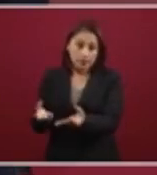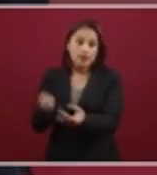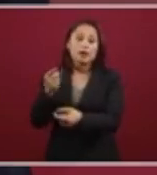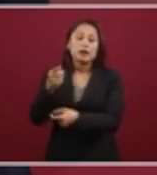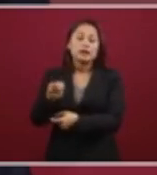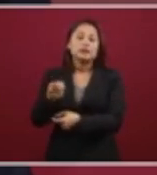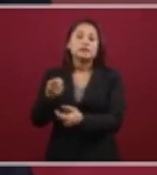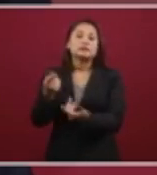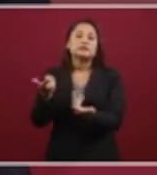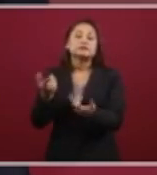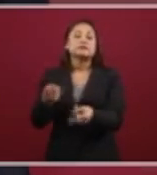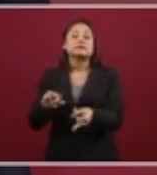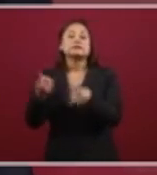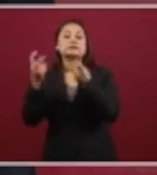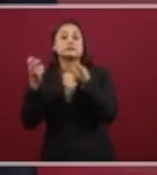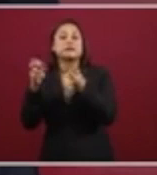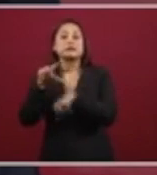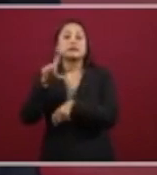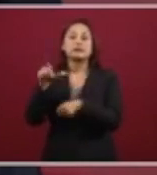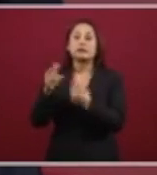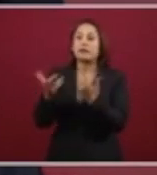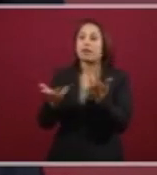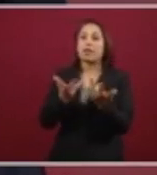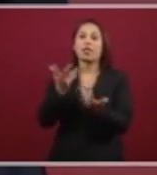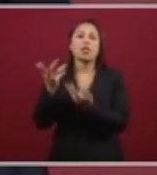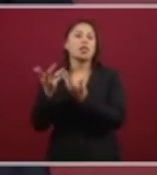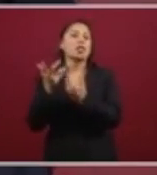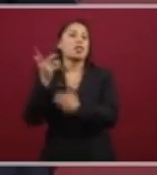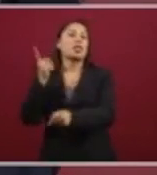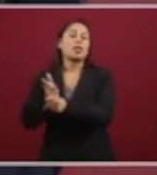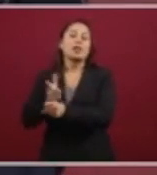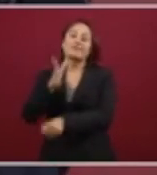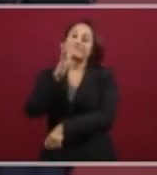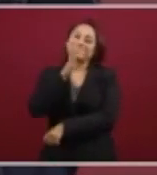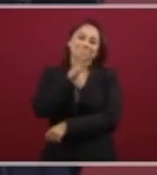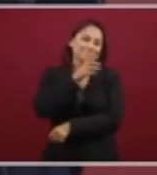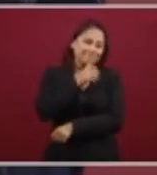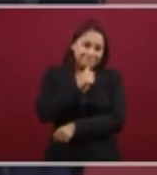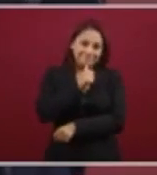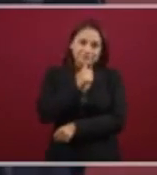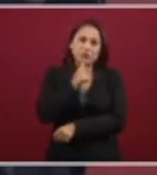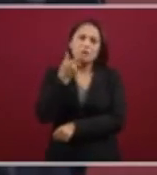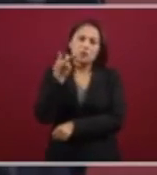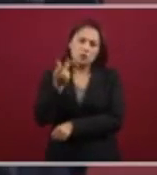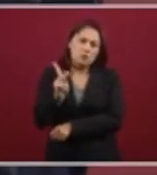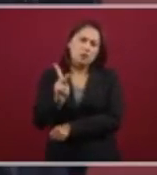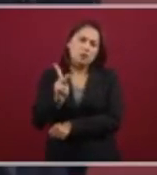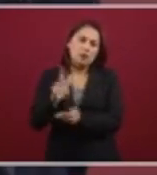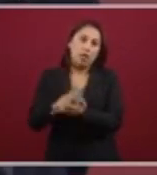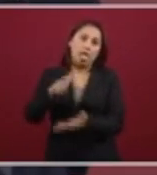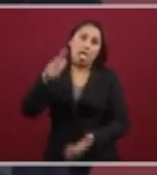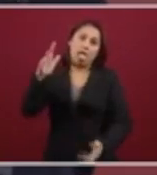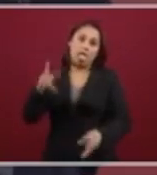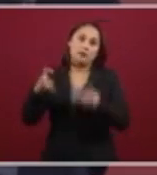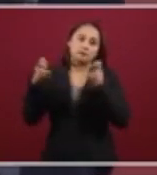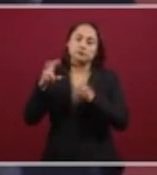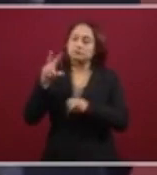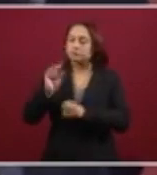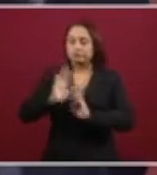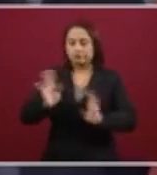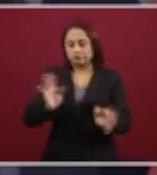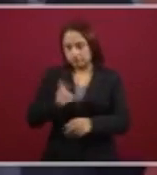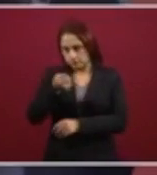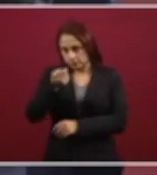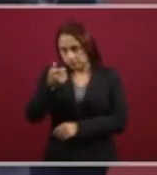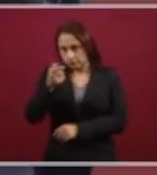pudimos seguirle la pista, pero afortunadamente fue una proporción mucho menor. De modo que yo considero que